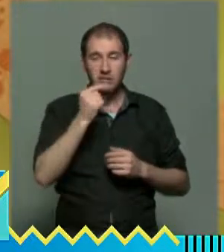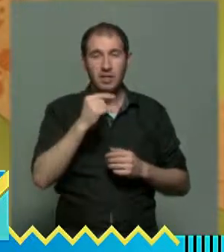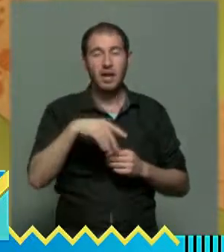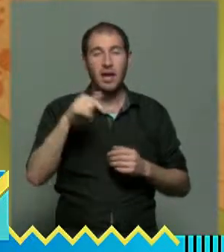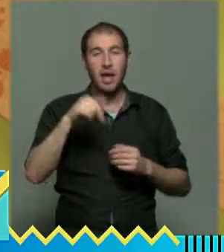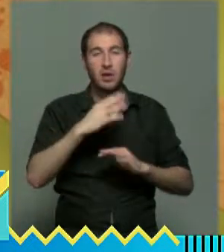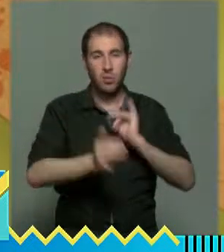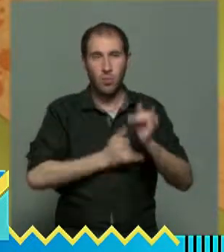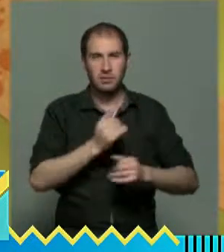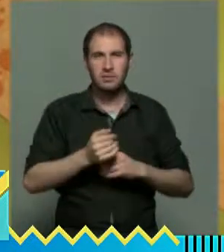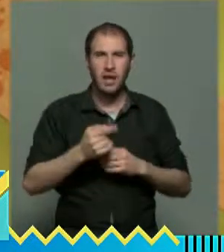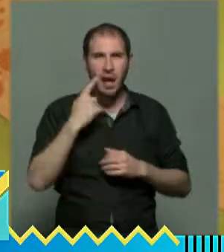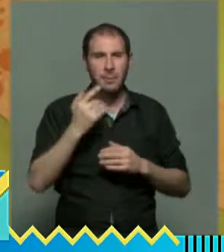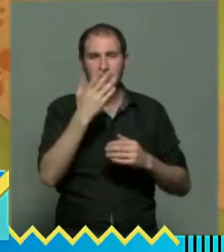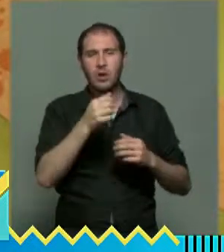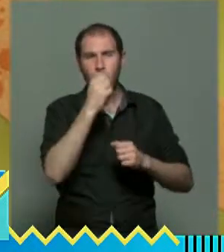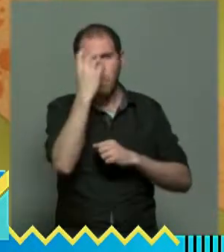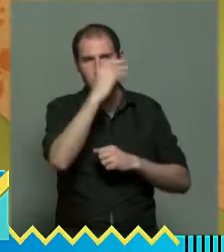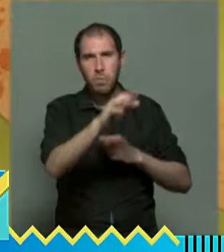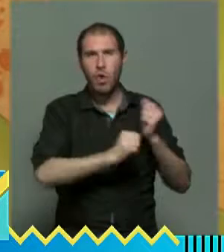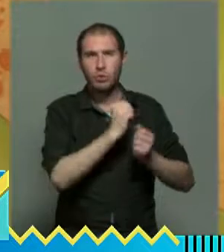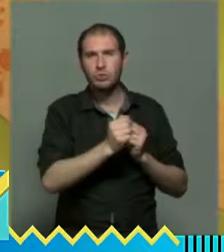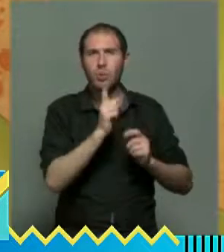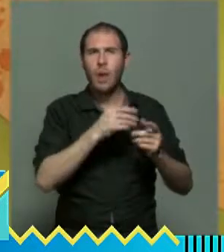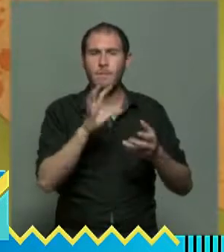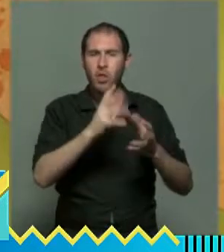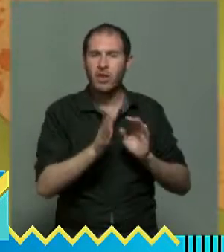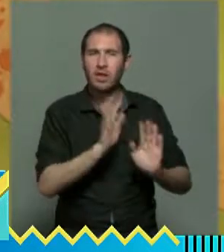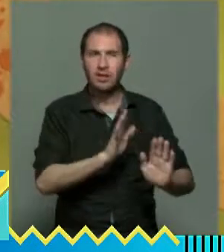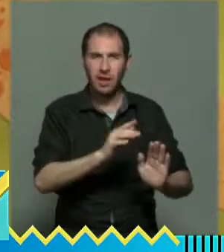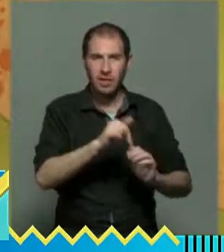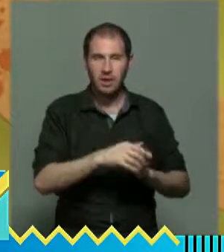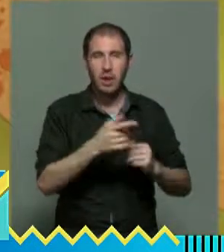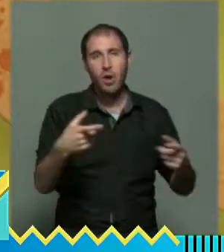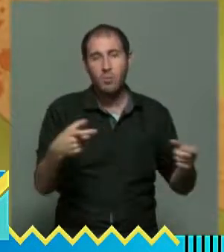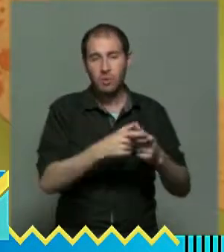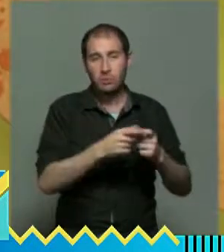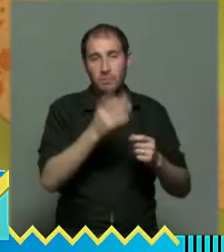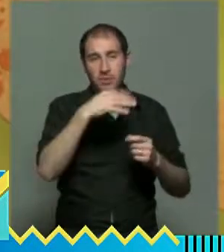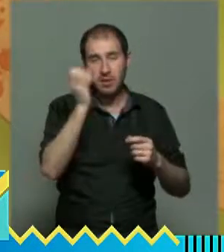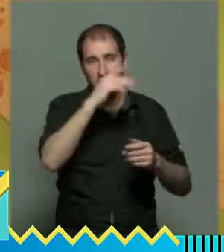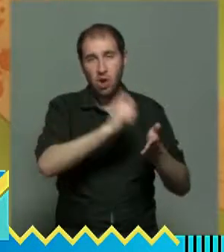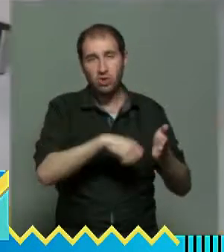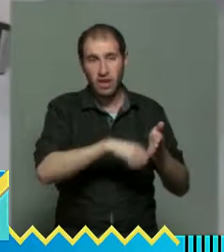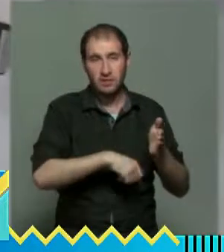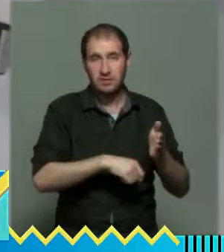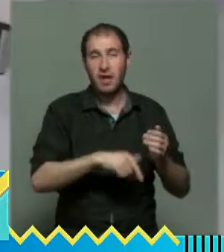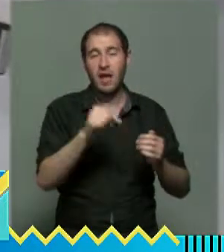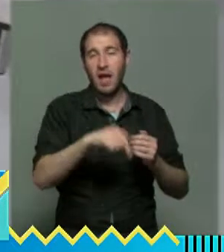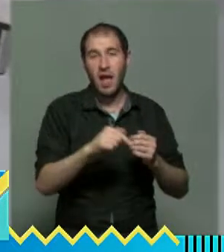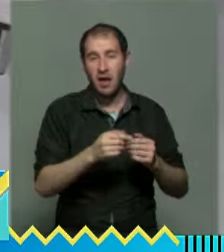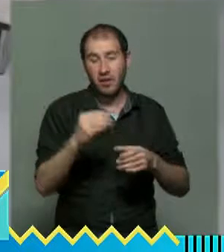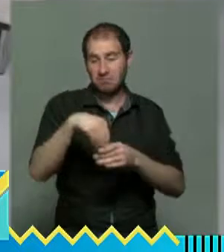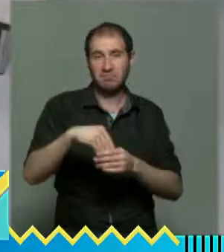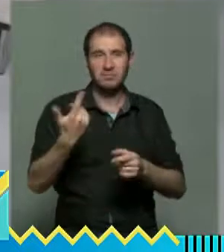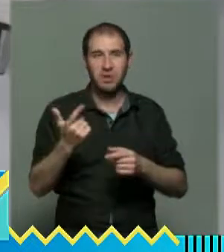que plantea, digamos, a qué productor sostiene, digamos, este modelo, digamos, que efectivamente el pequeño productor, el viñatero, el contratista, hoy no está